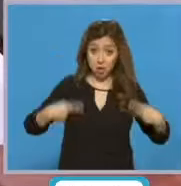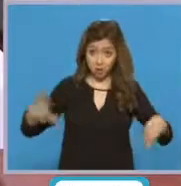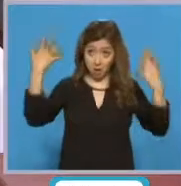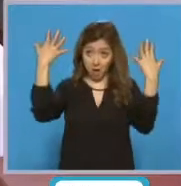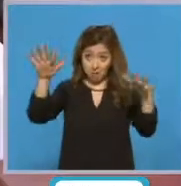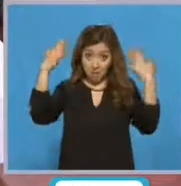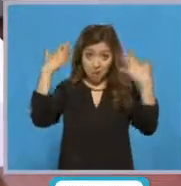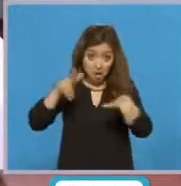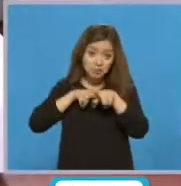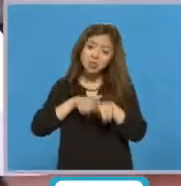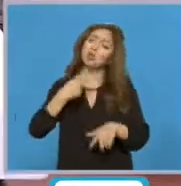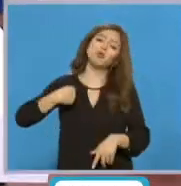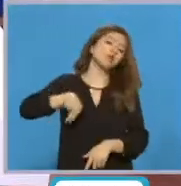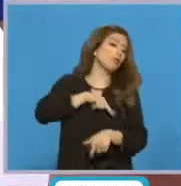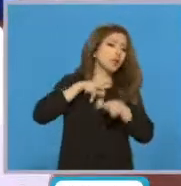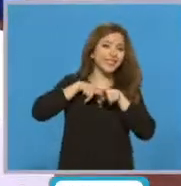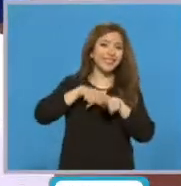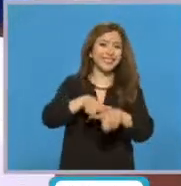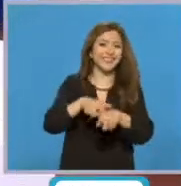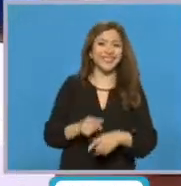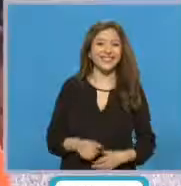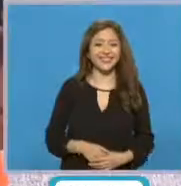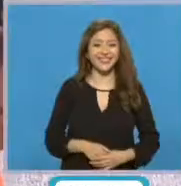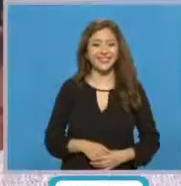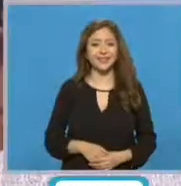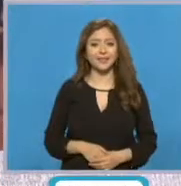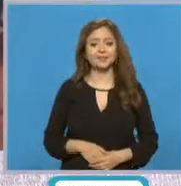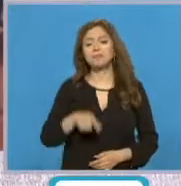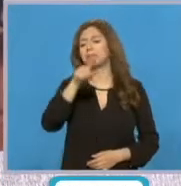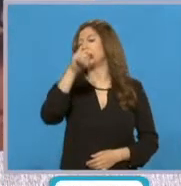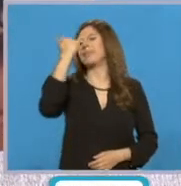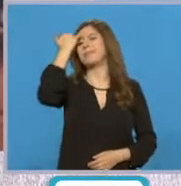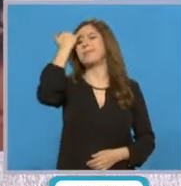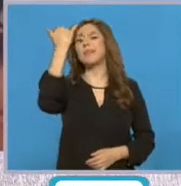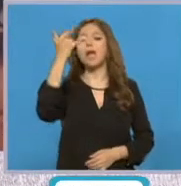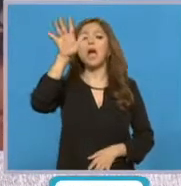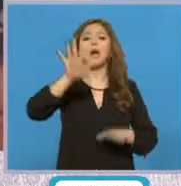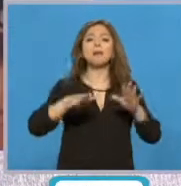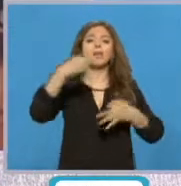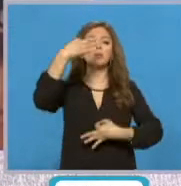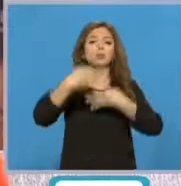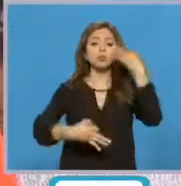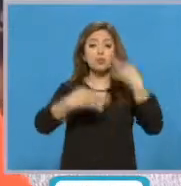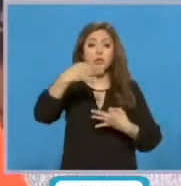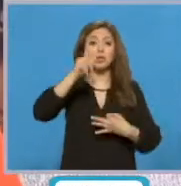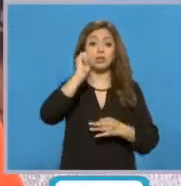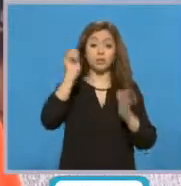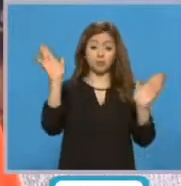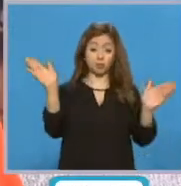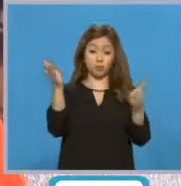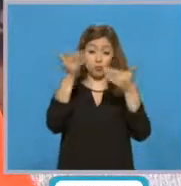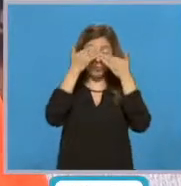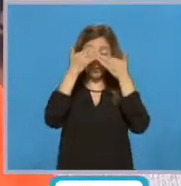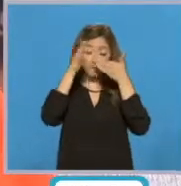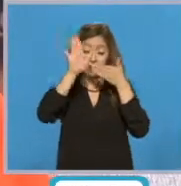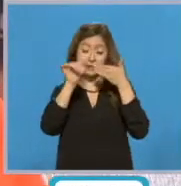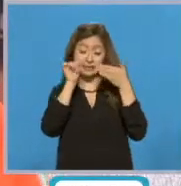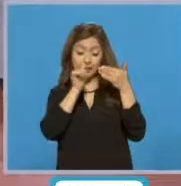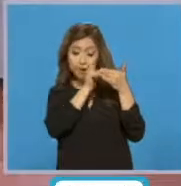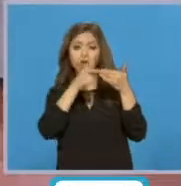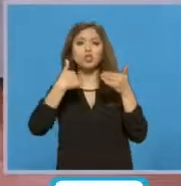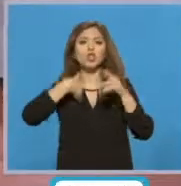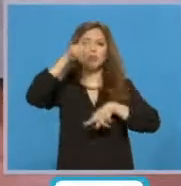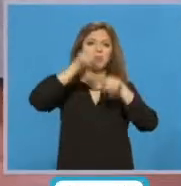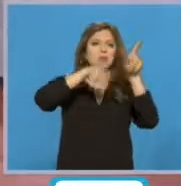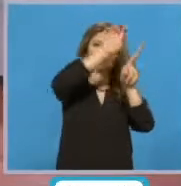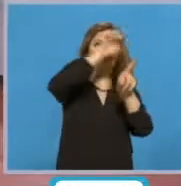que Ahí ir. vamos a Eso estar. está bien. Nada Oigan. más imagínense esto. La justicia es ciega, yo le saqué los ojos. Ay, no. Ay.